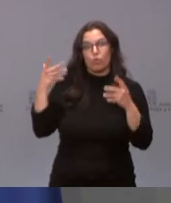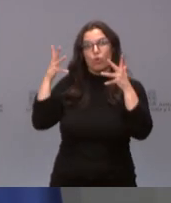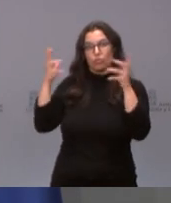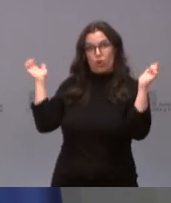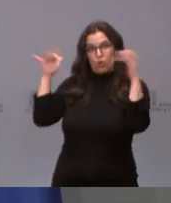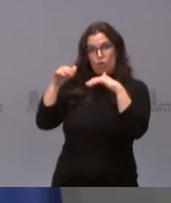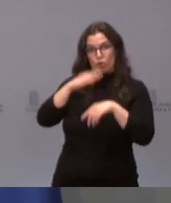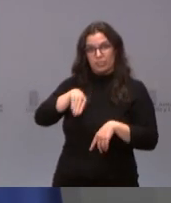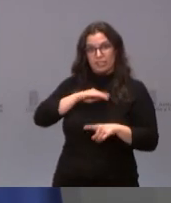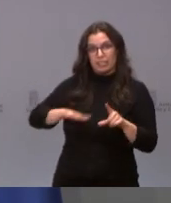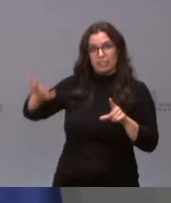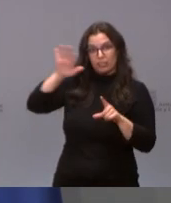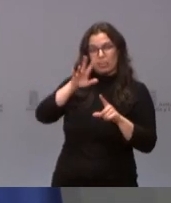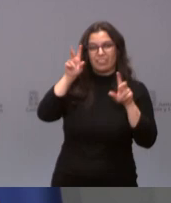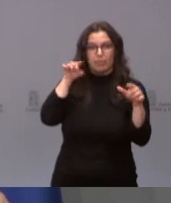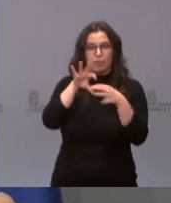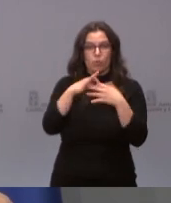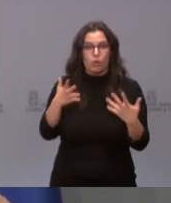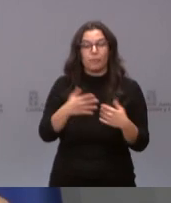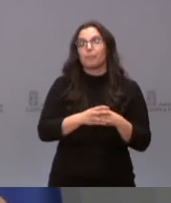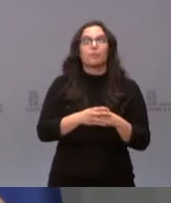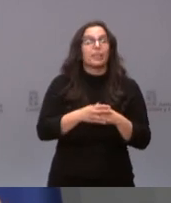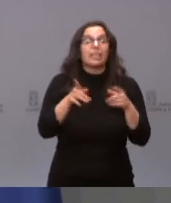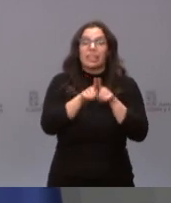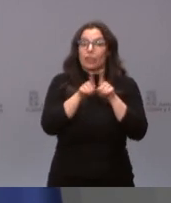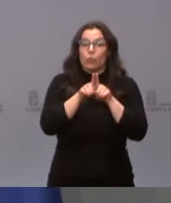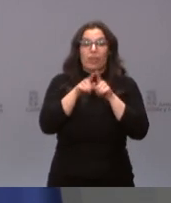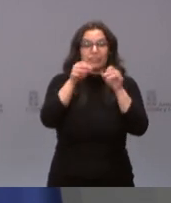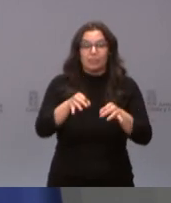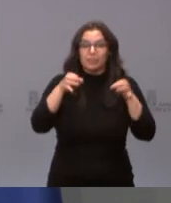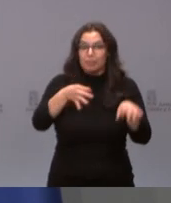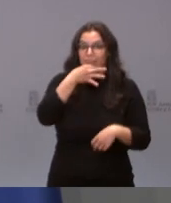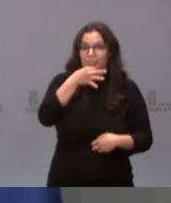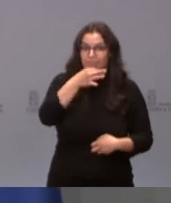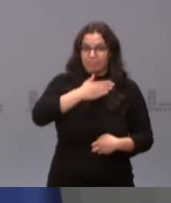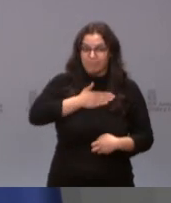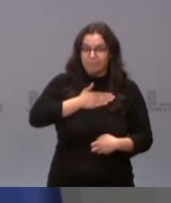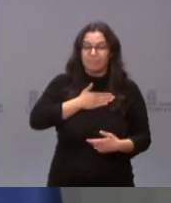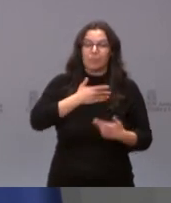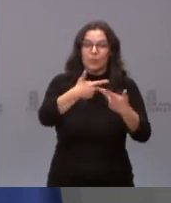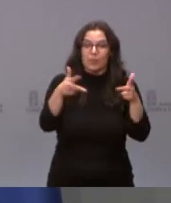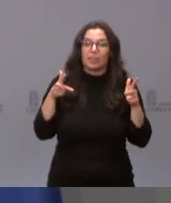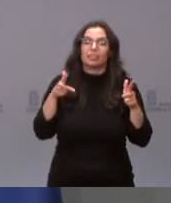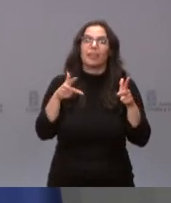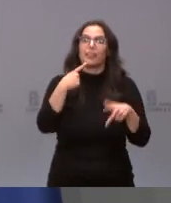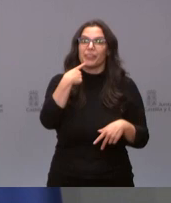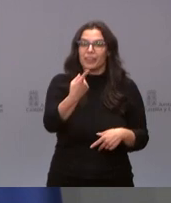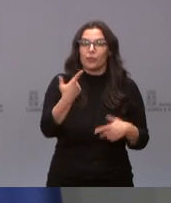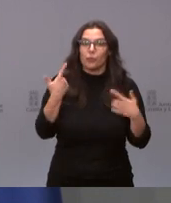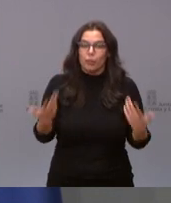en relación a este tema y acabar como acabó siempre todas las estas ruedas de prensa diciendo